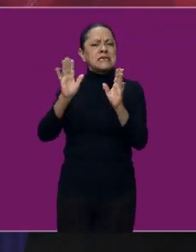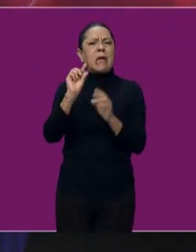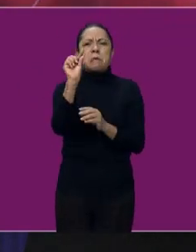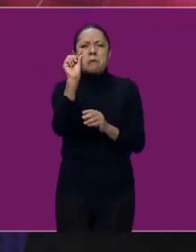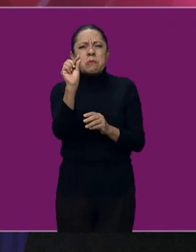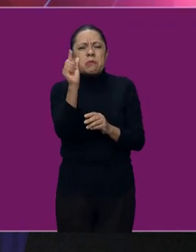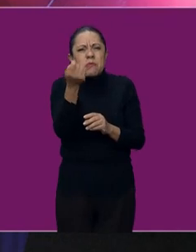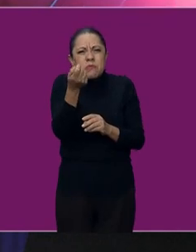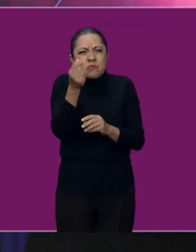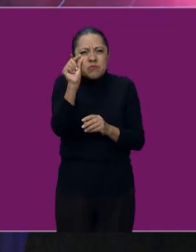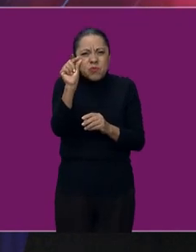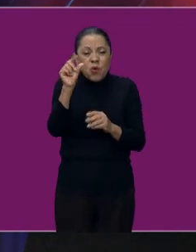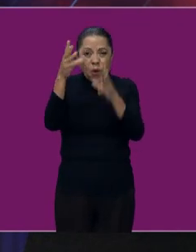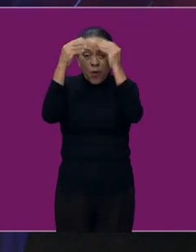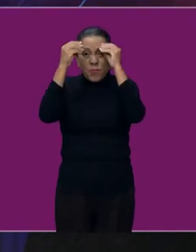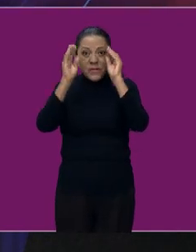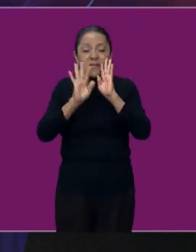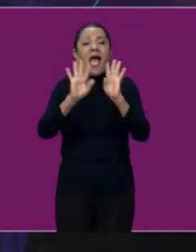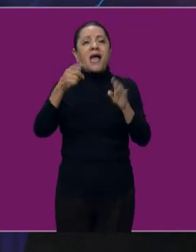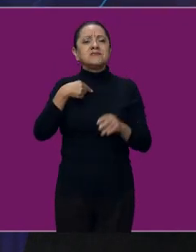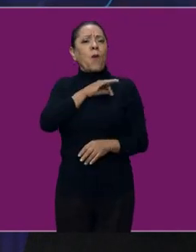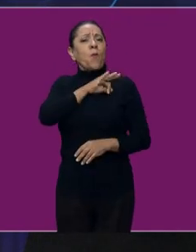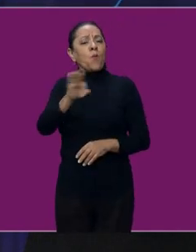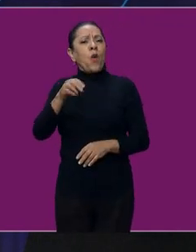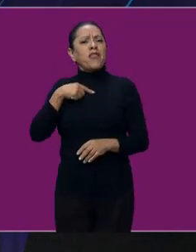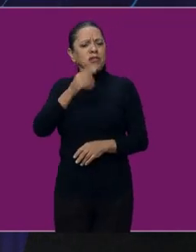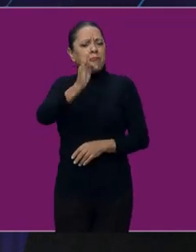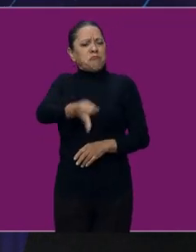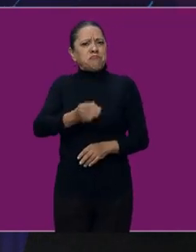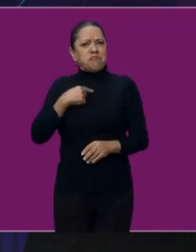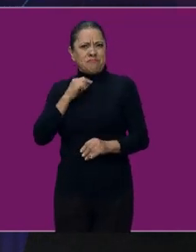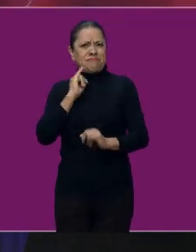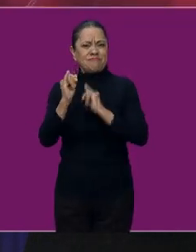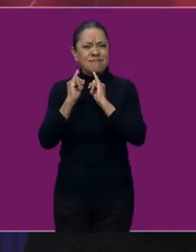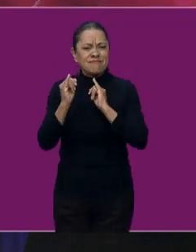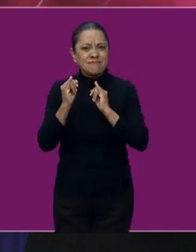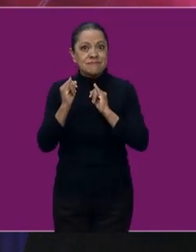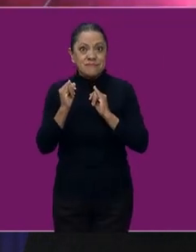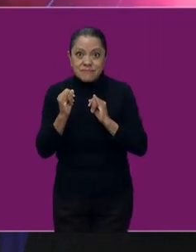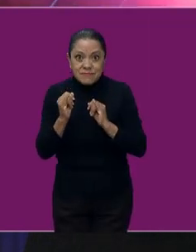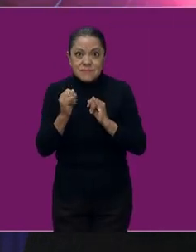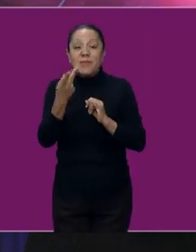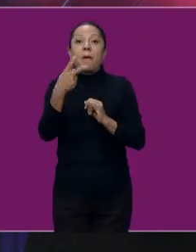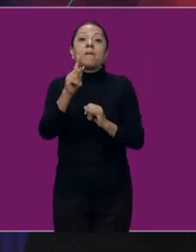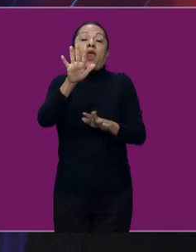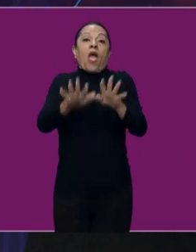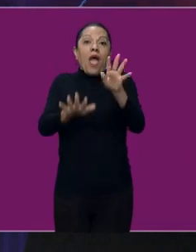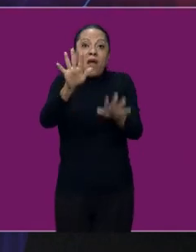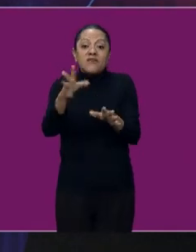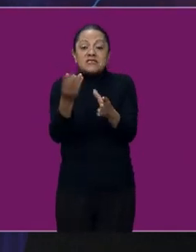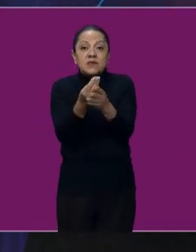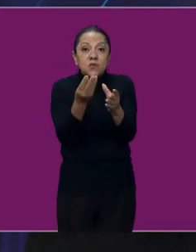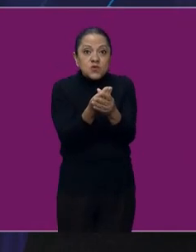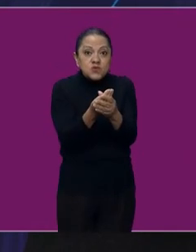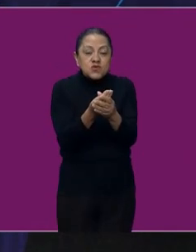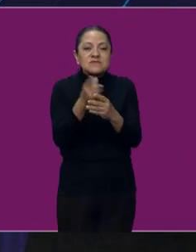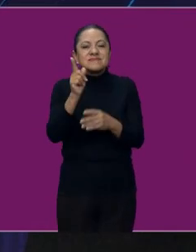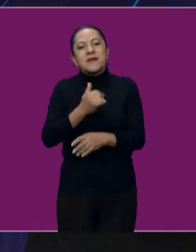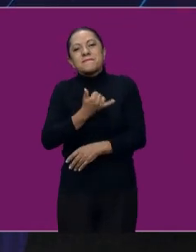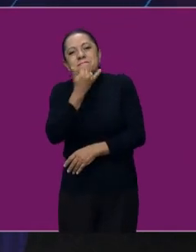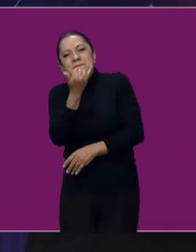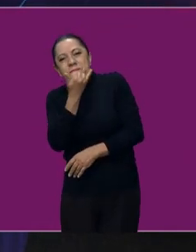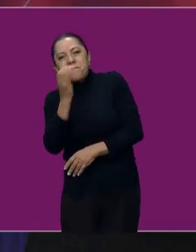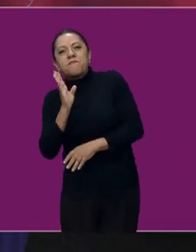pero muchas veces no sé o sea no lo aprenden correctamente lo enseñan mal y las